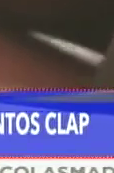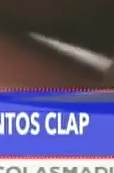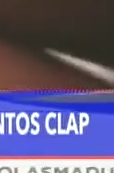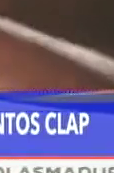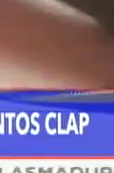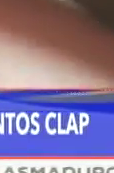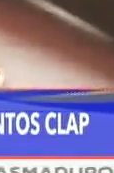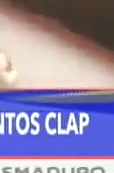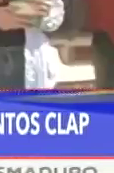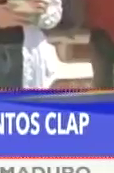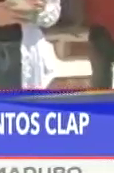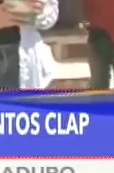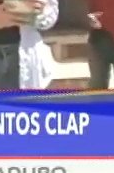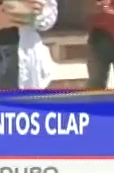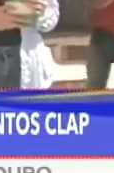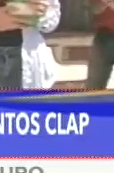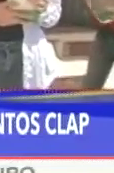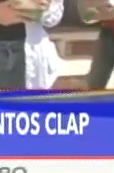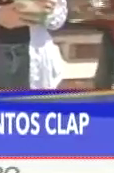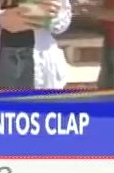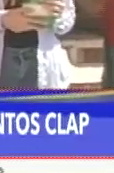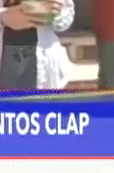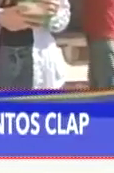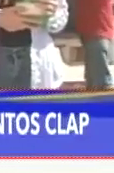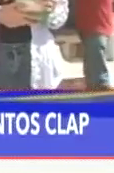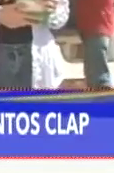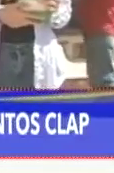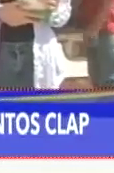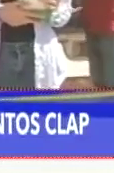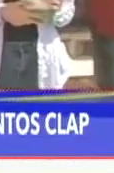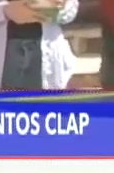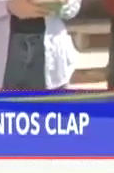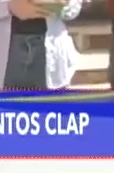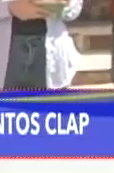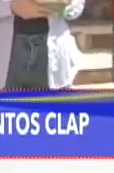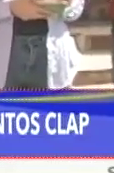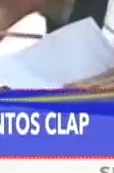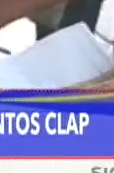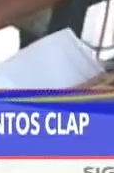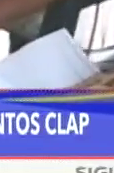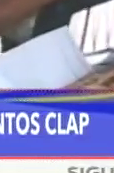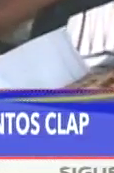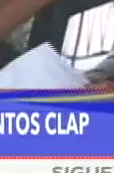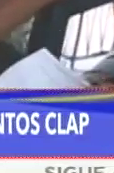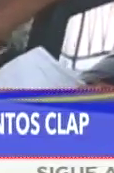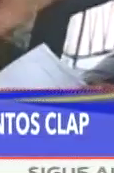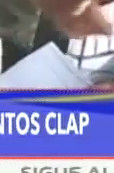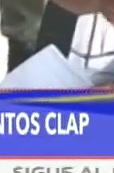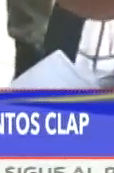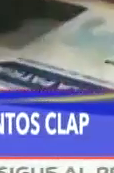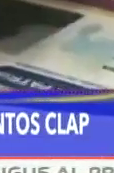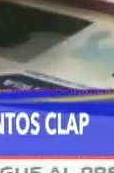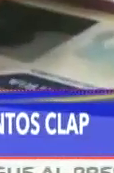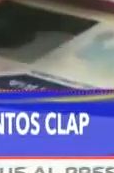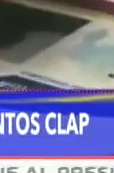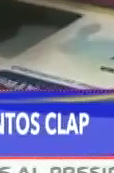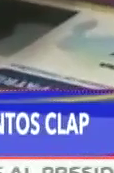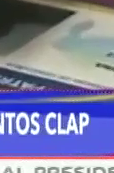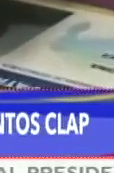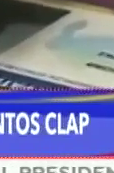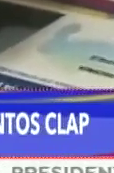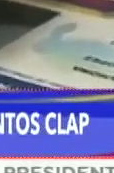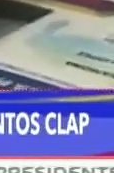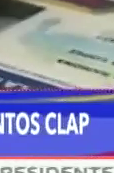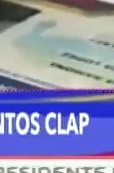estrategia de abastecimiento, gracias a la participación de los CLAT, el partido y todas las fuerzas vivas, hoy queremos decirle que hemos cumplido la